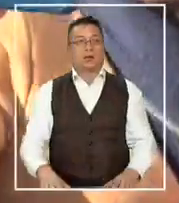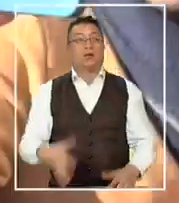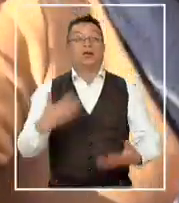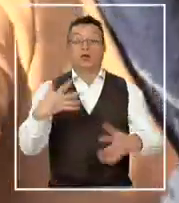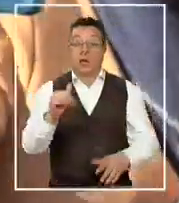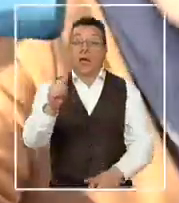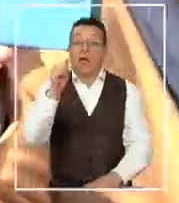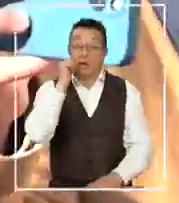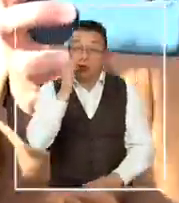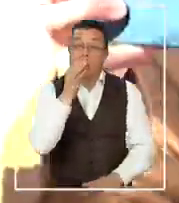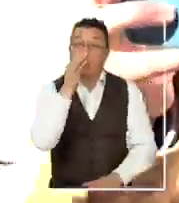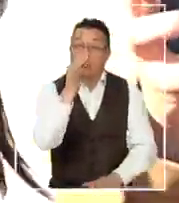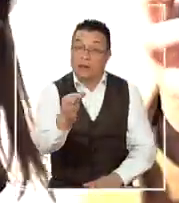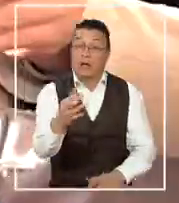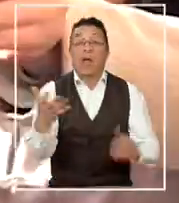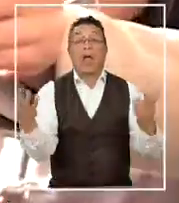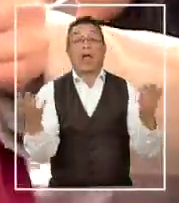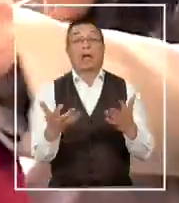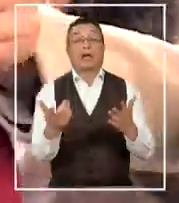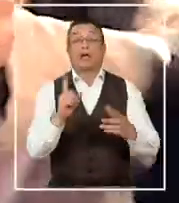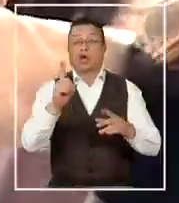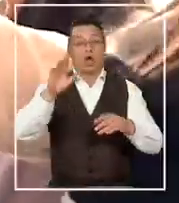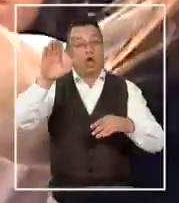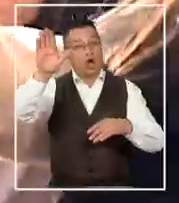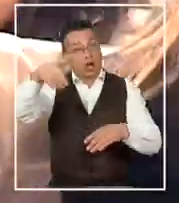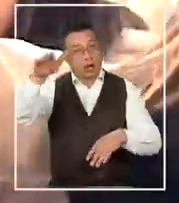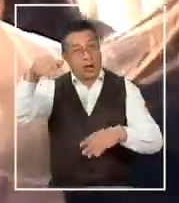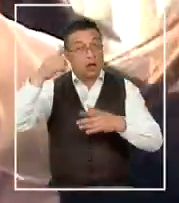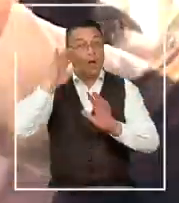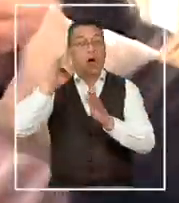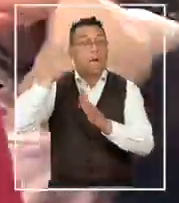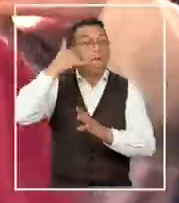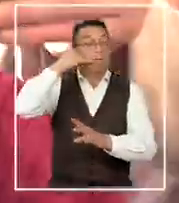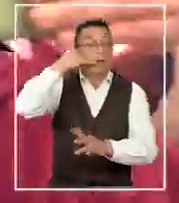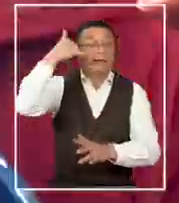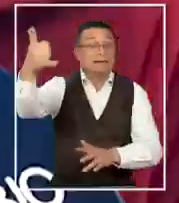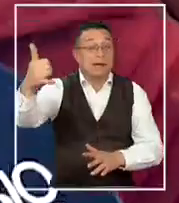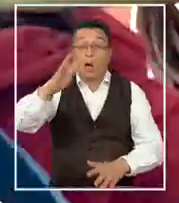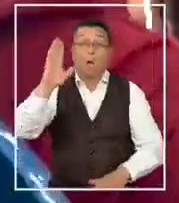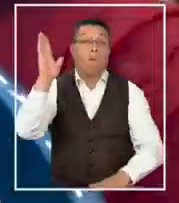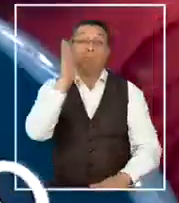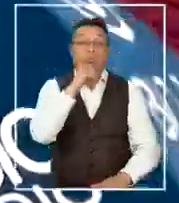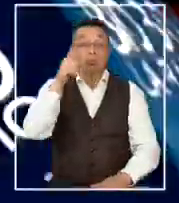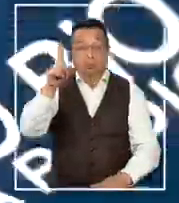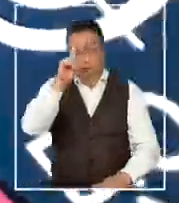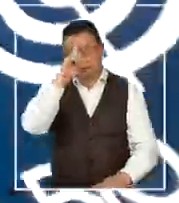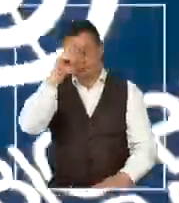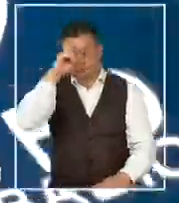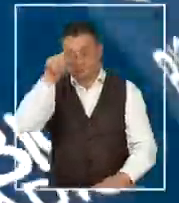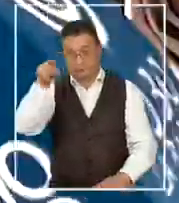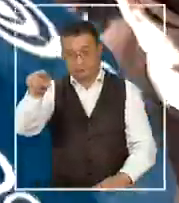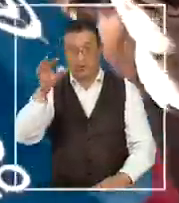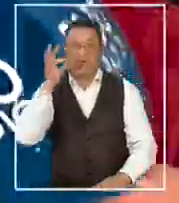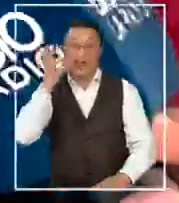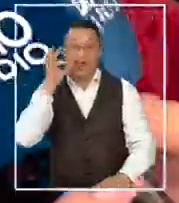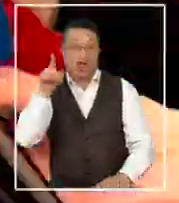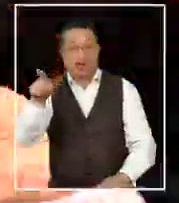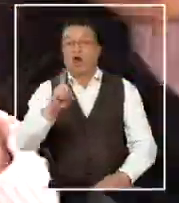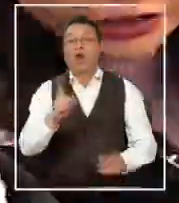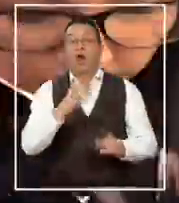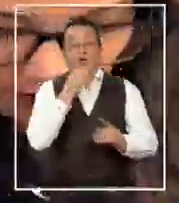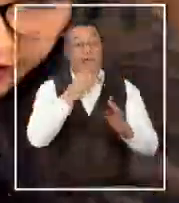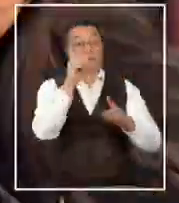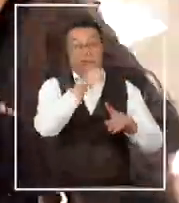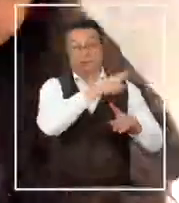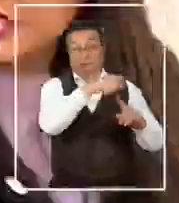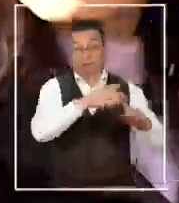que dije ayer fue que no se había llamado a la clínica y que eso era un error de interpretación porque la sentencia no inhabilitaba